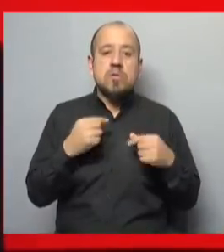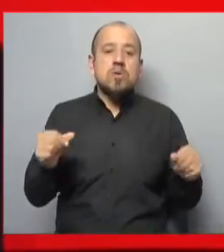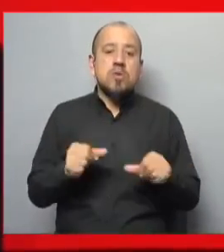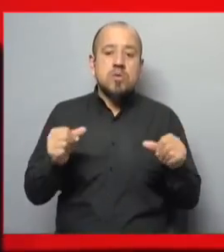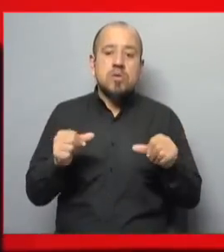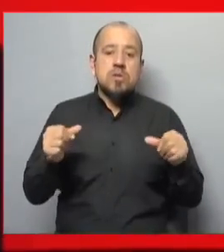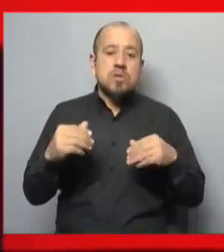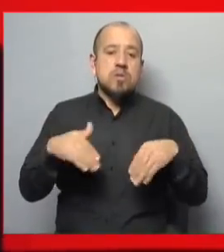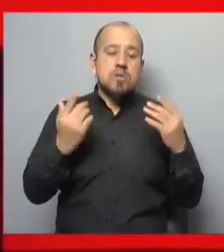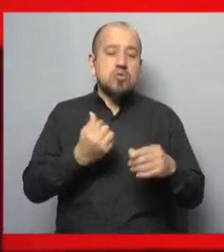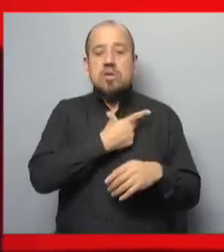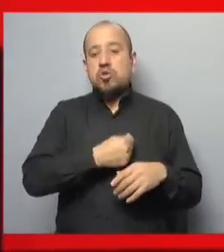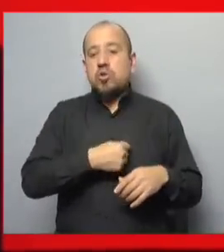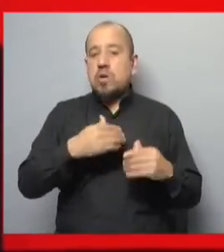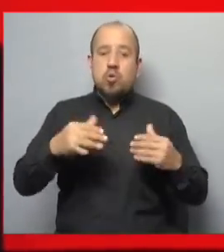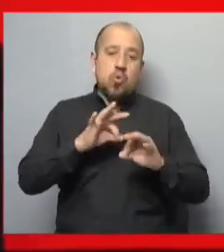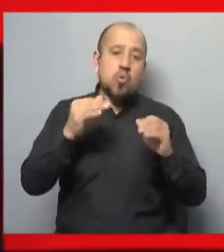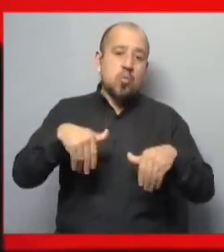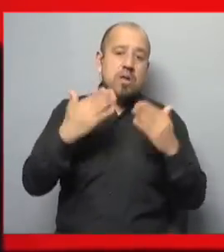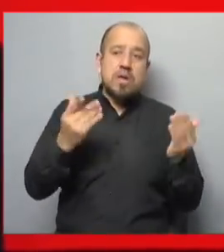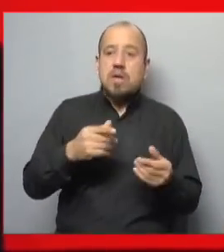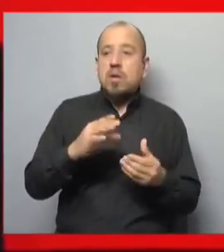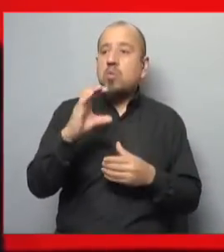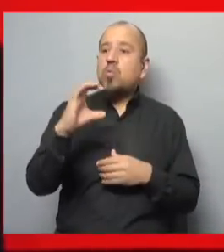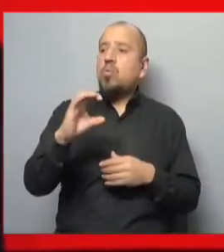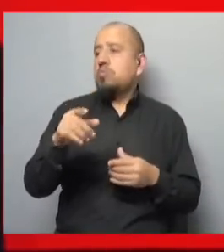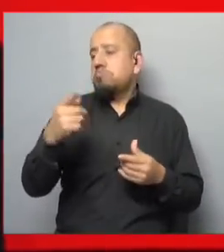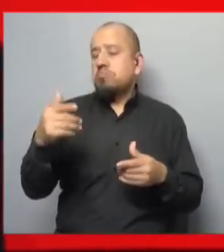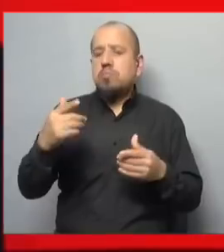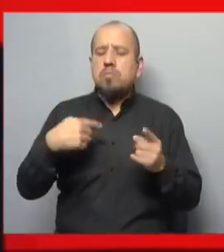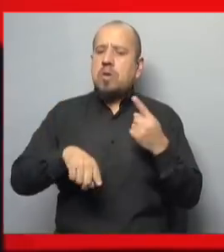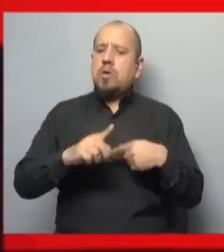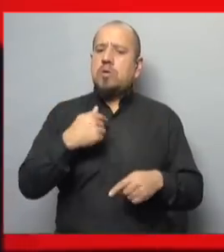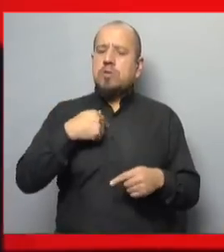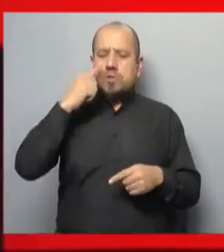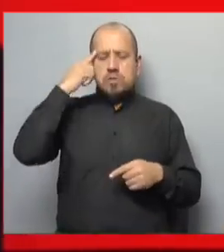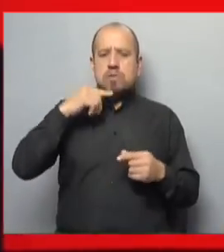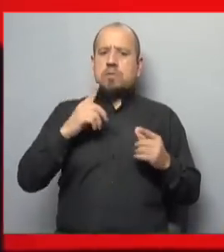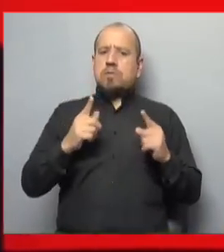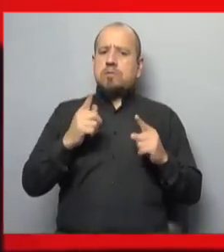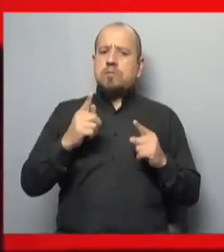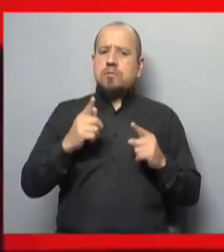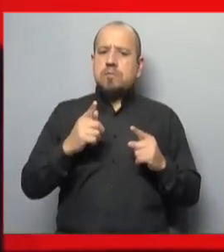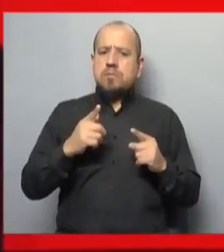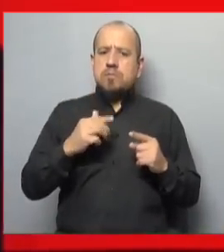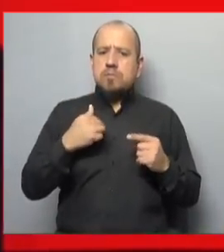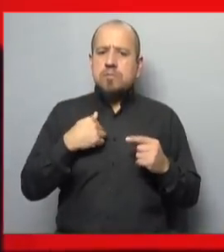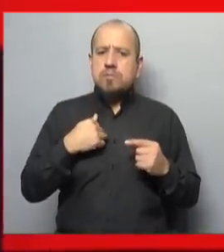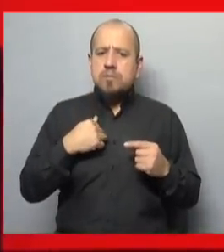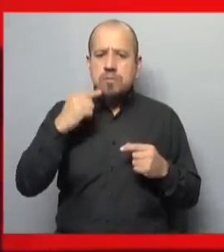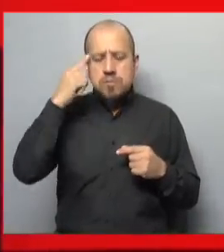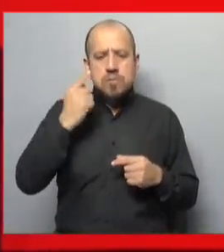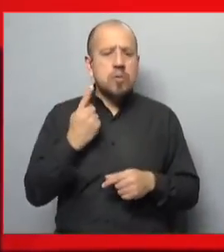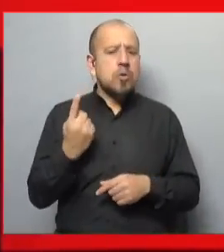cualquier equipo sea nacional o cualquier otro en algún momento me dio la sensación de que eso era lo primordial lo primero lo prioritario